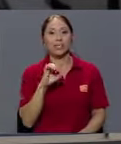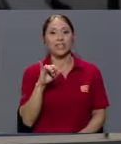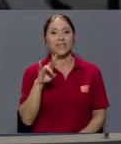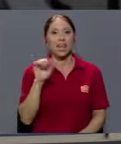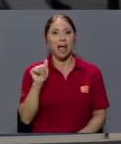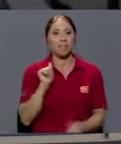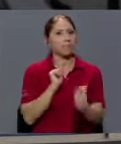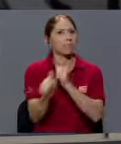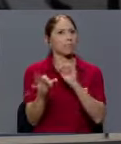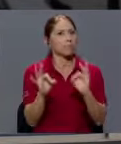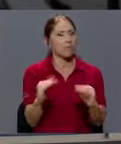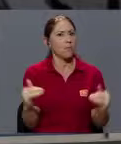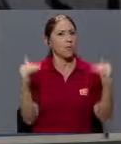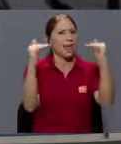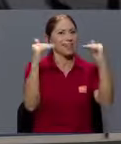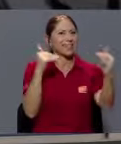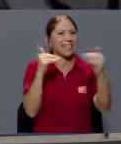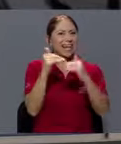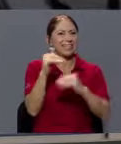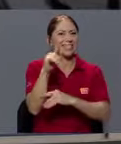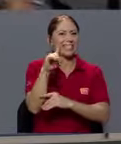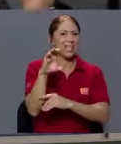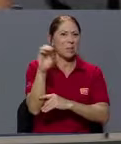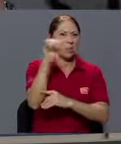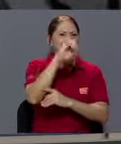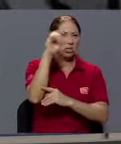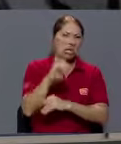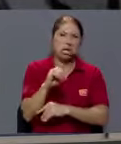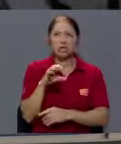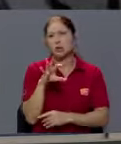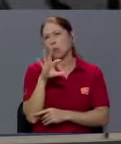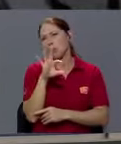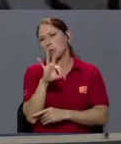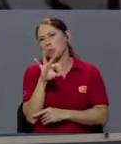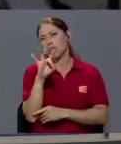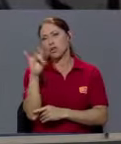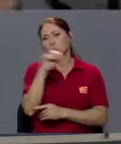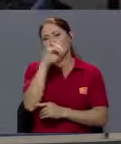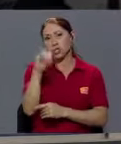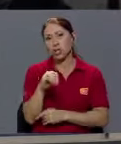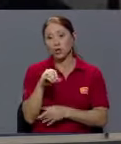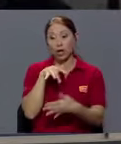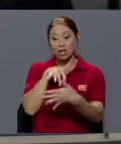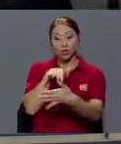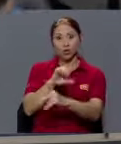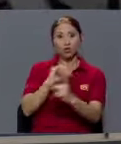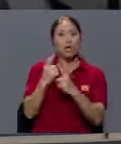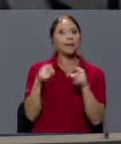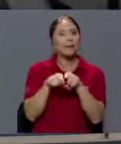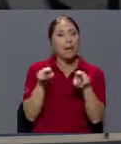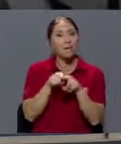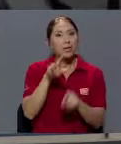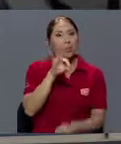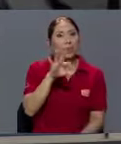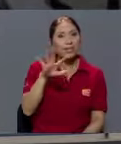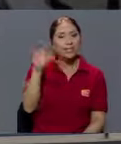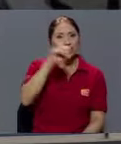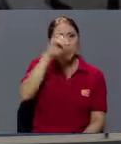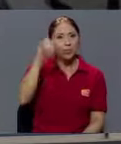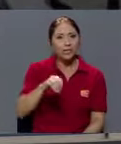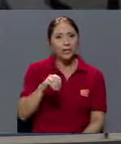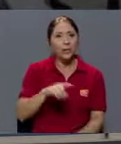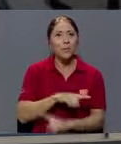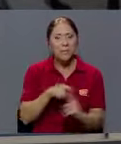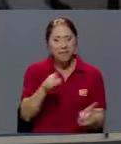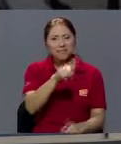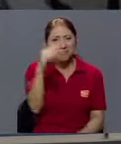tienen promociones muy altas, rondando casi el 100%, 98%, estudios sociales también 95%. Pero